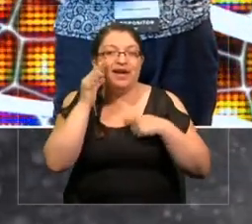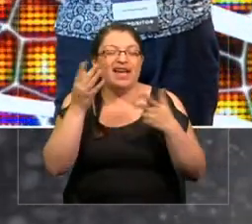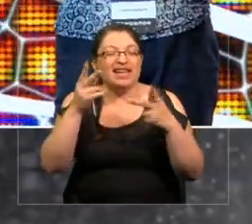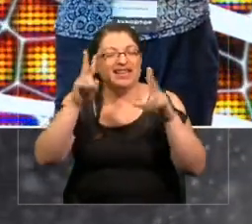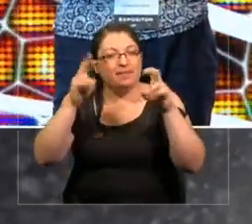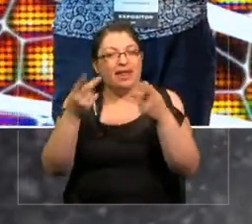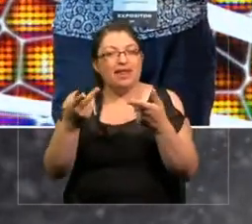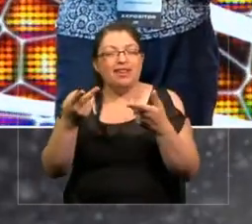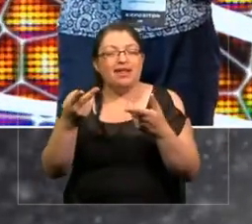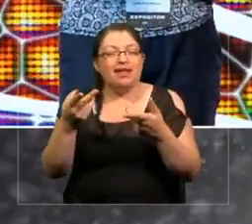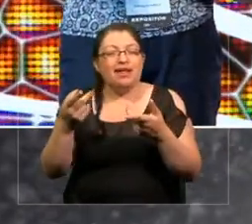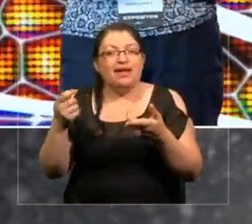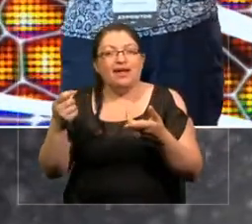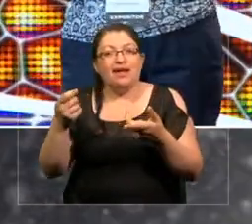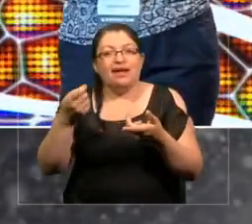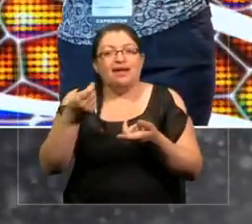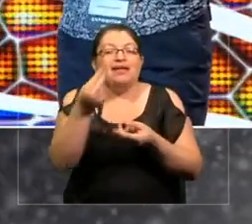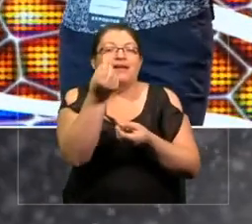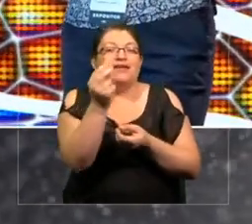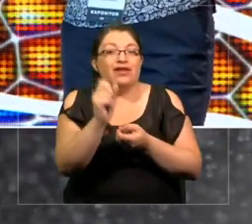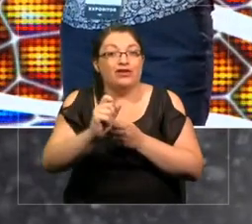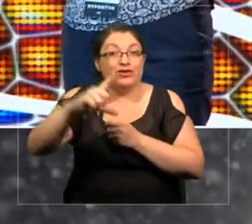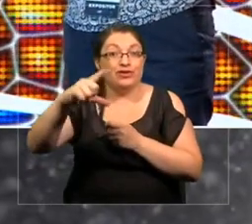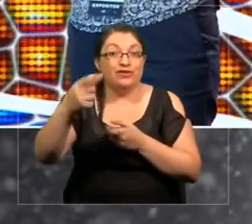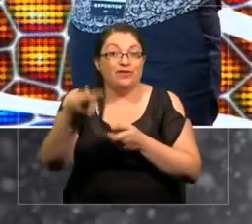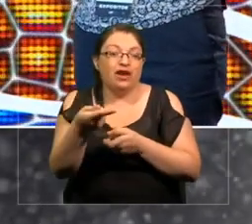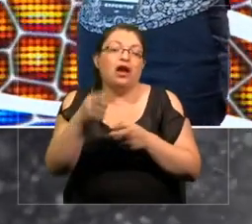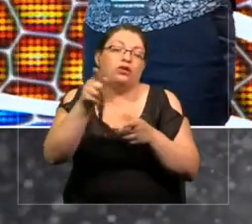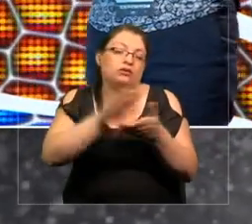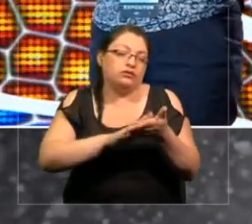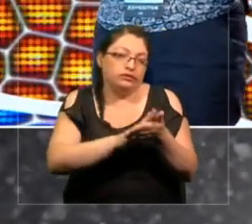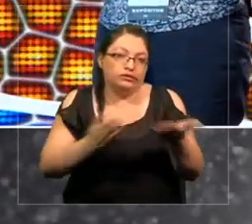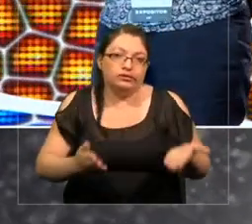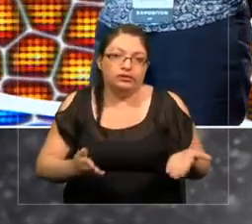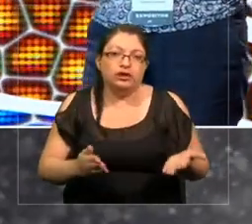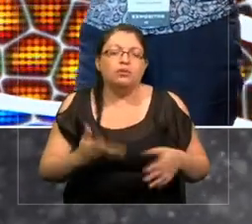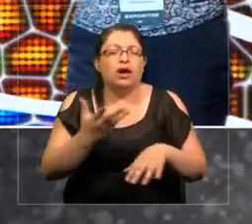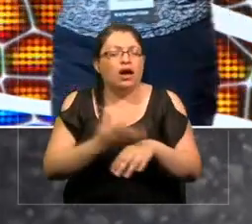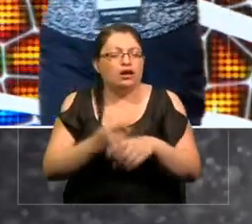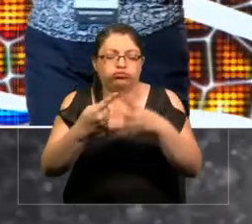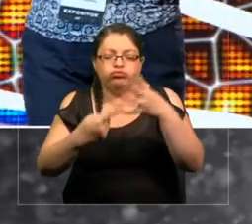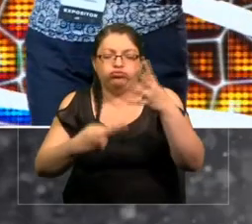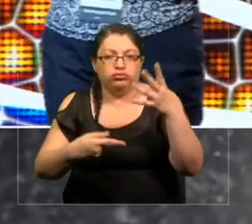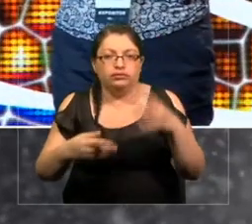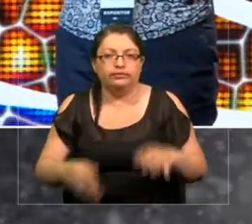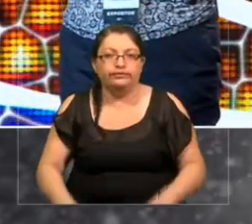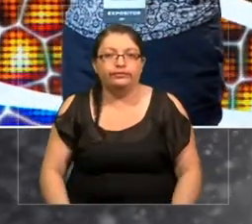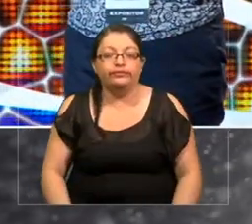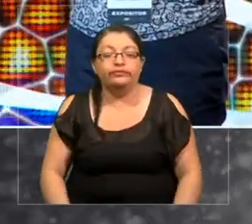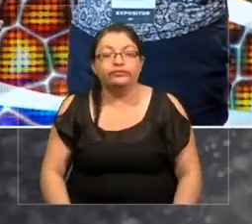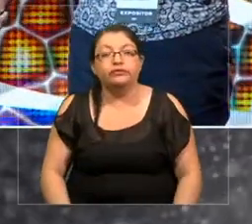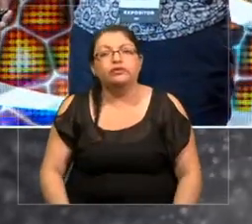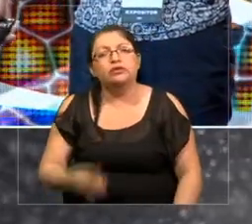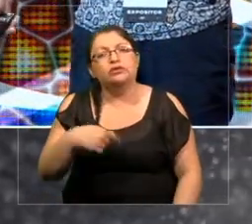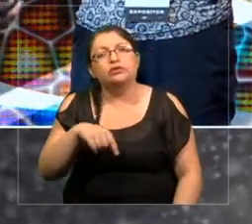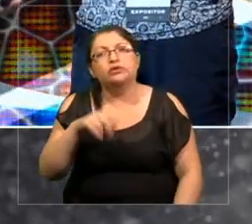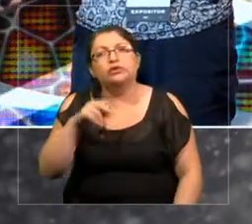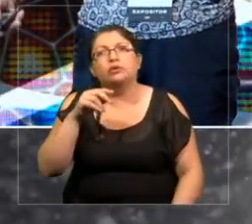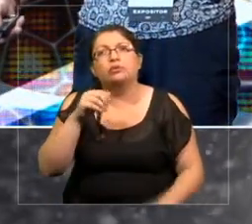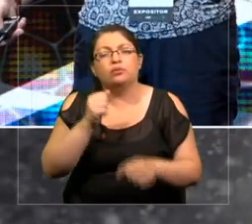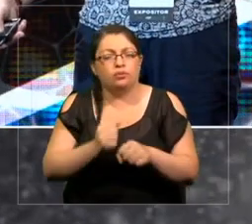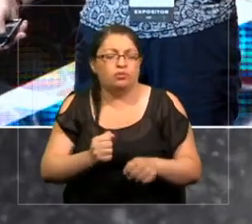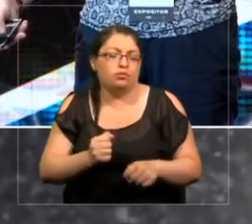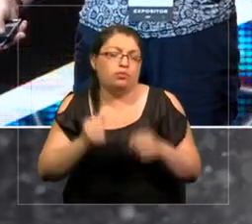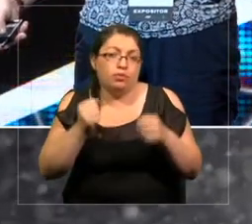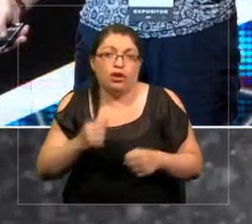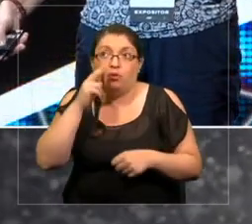gasolina y que es uno de esos ejemplos hay muchos más podemos ver un ejemplo